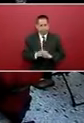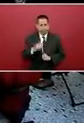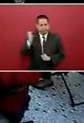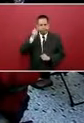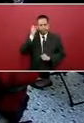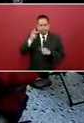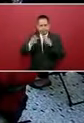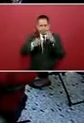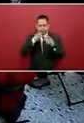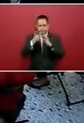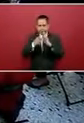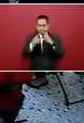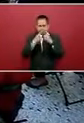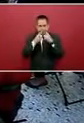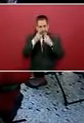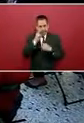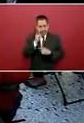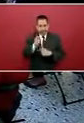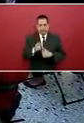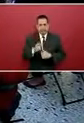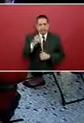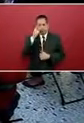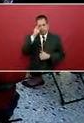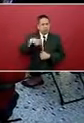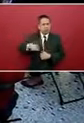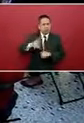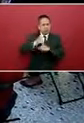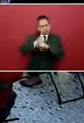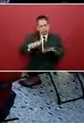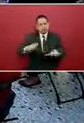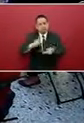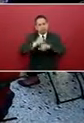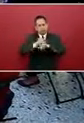conferencia, este diálogo circular, para estar informando,